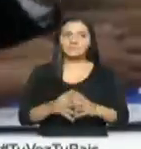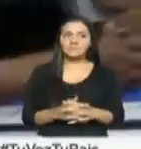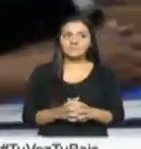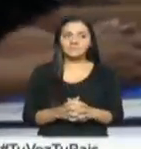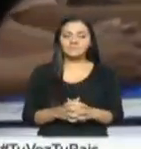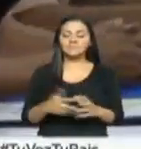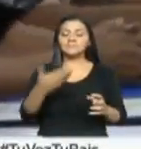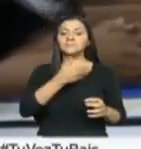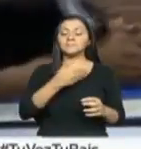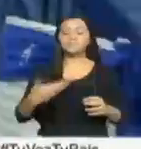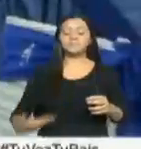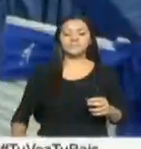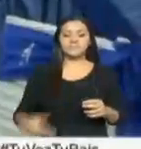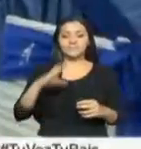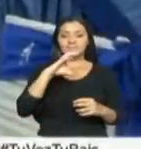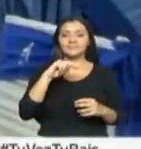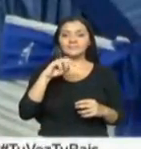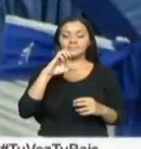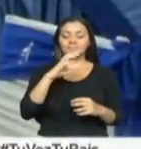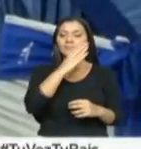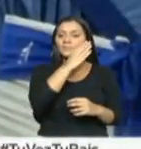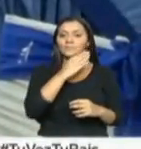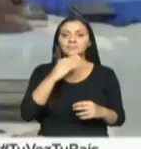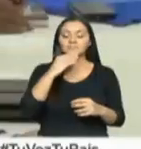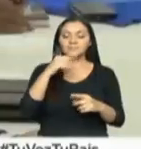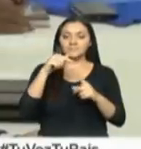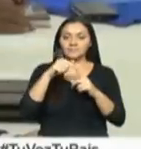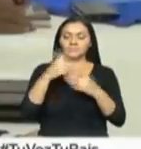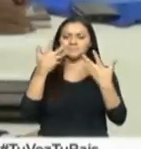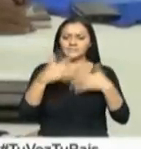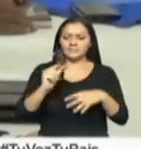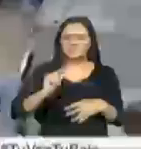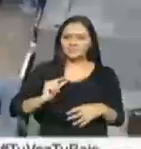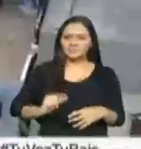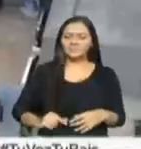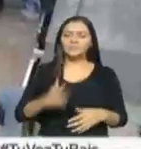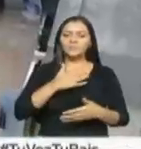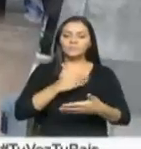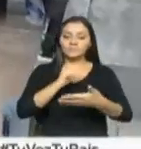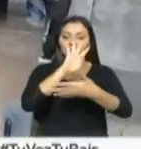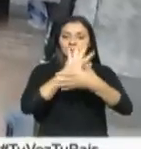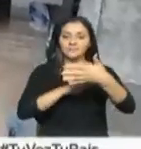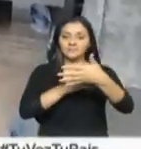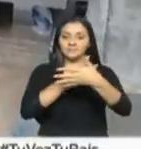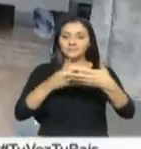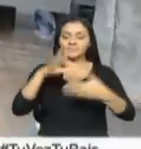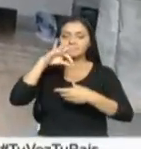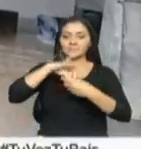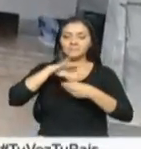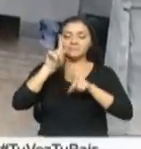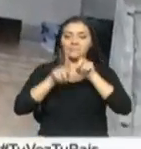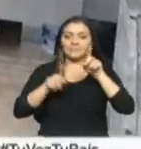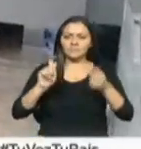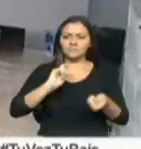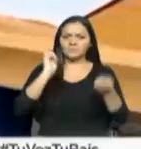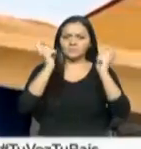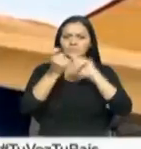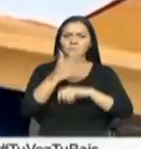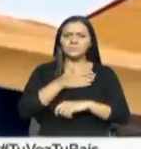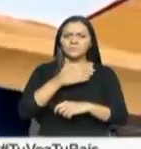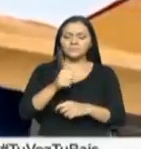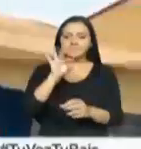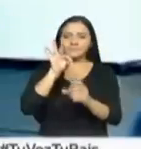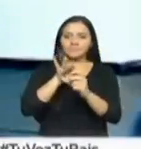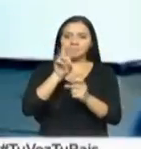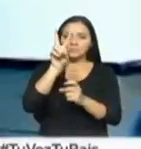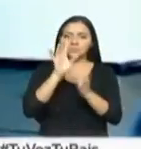El presidente del Consejo Nacional Electoral, Juan Pablo Pozo, dio detalles del calendario electoral y de ciertos cambios que se aplicarán en los comicios del 2 de